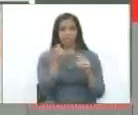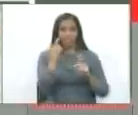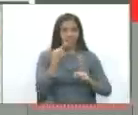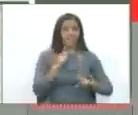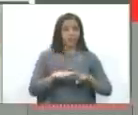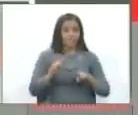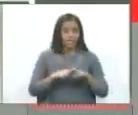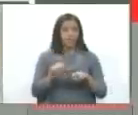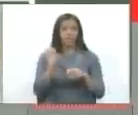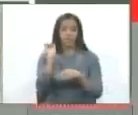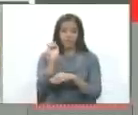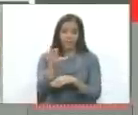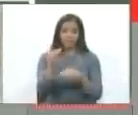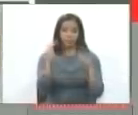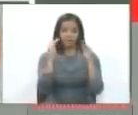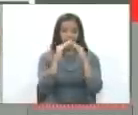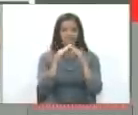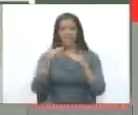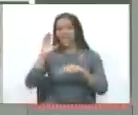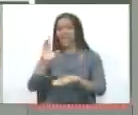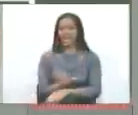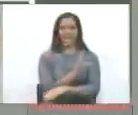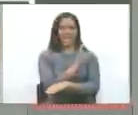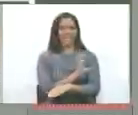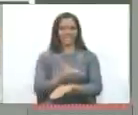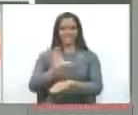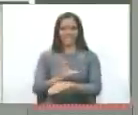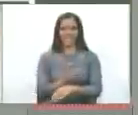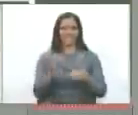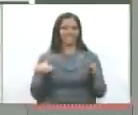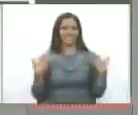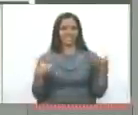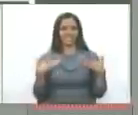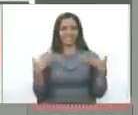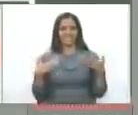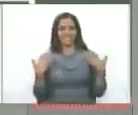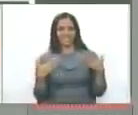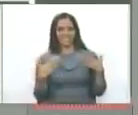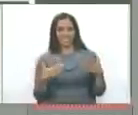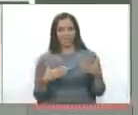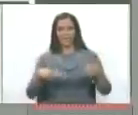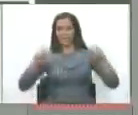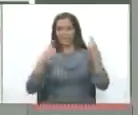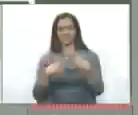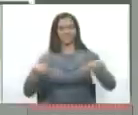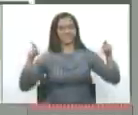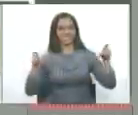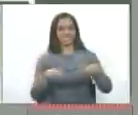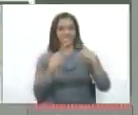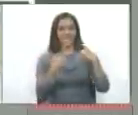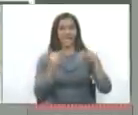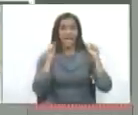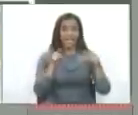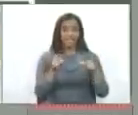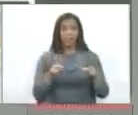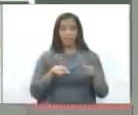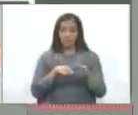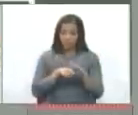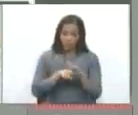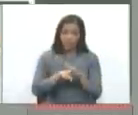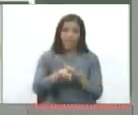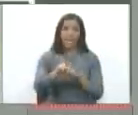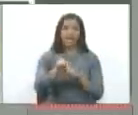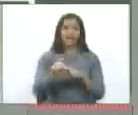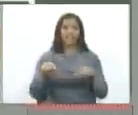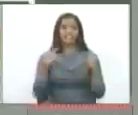para su casa, van cantando, van alegres, se paran en una esquina porque está una orquesta tocándole a ellos mientras ellos pasan.